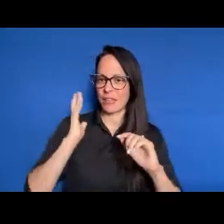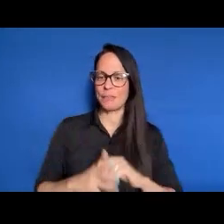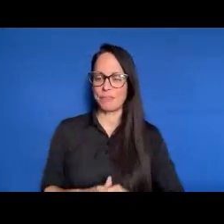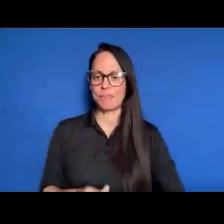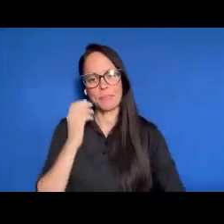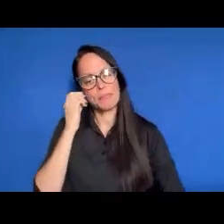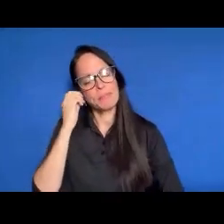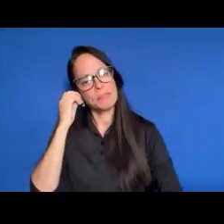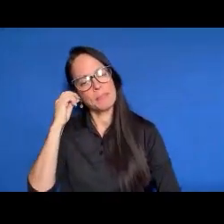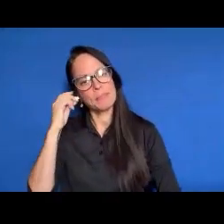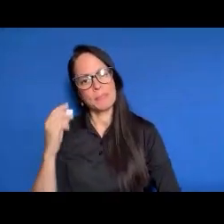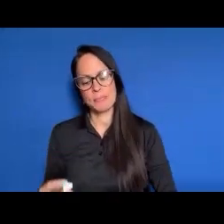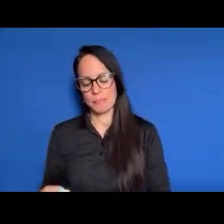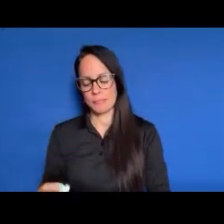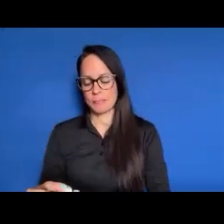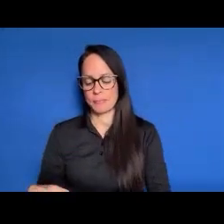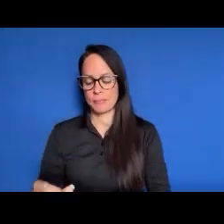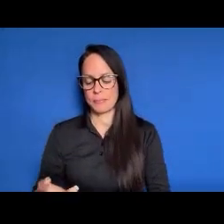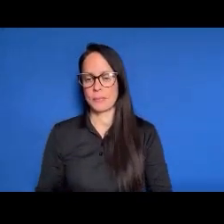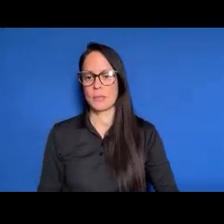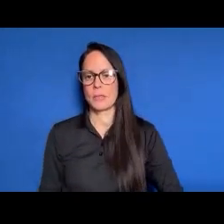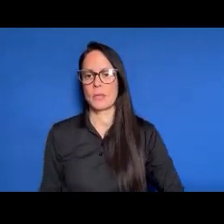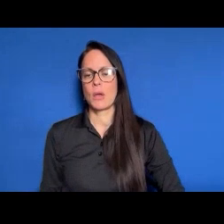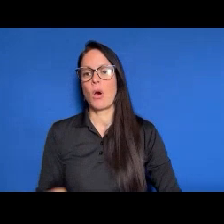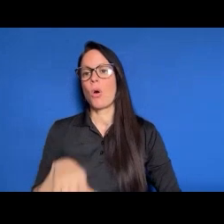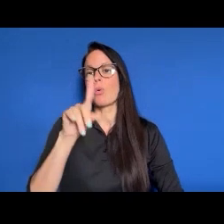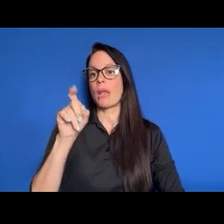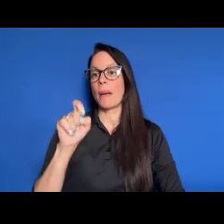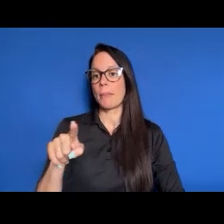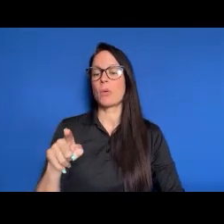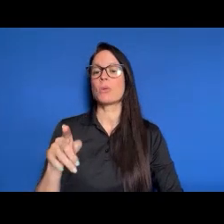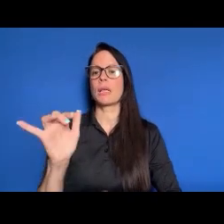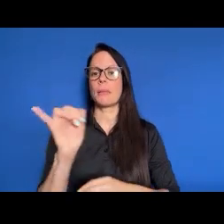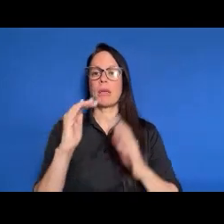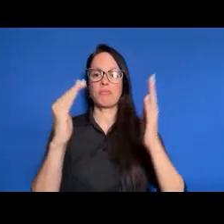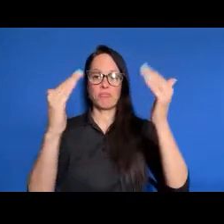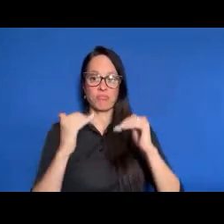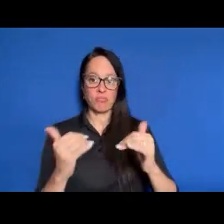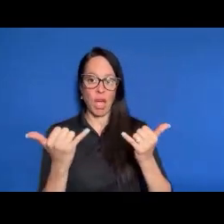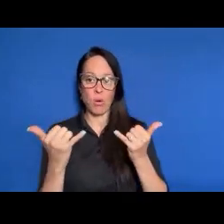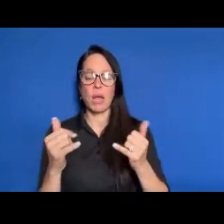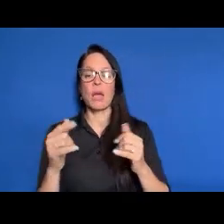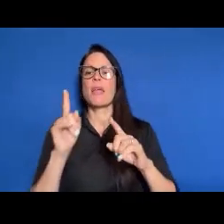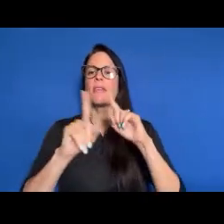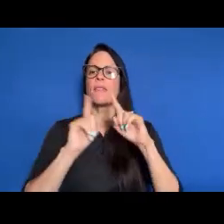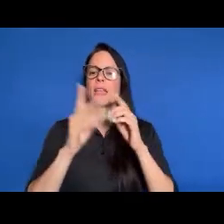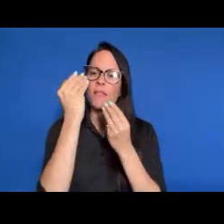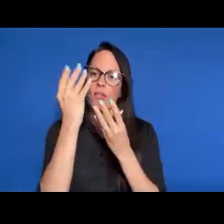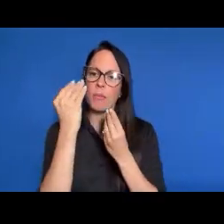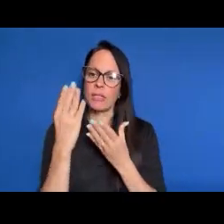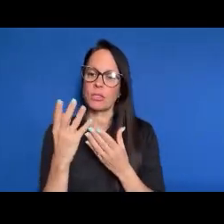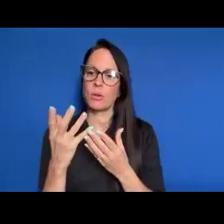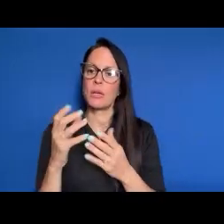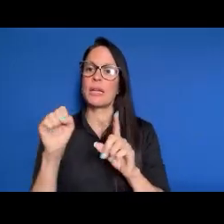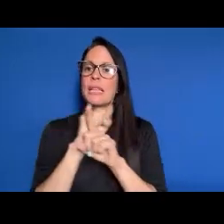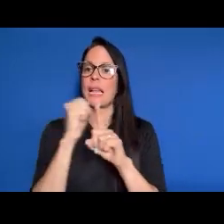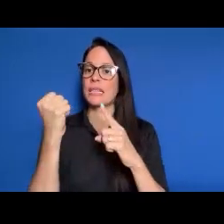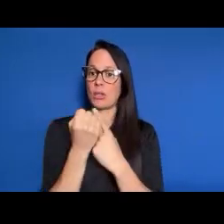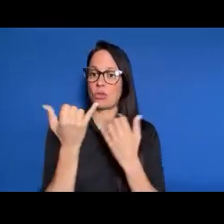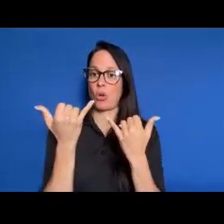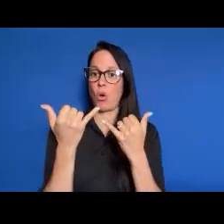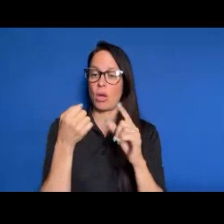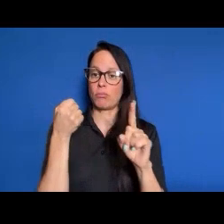duda o pregunta que tengo en este mapa. Vamos entonces ahora a ver un poquito algunos datos de lo que es la situación de opioides en Puerto Rico.